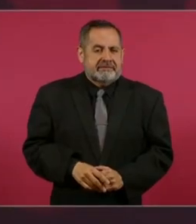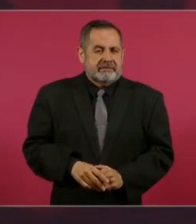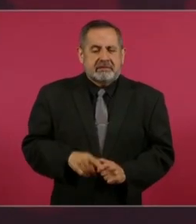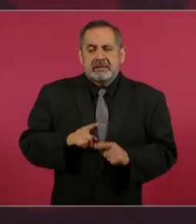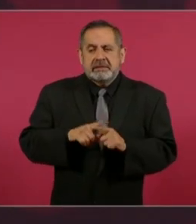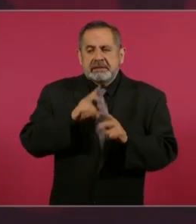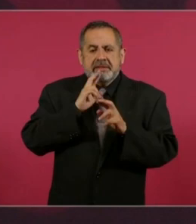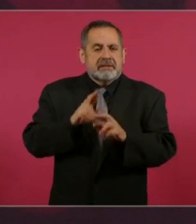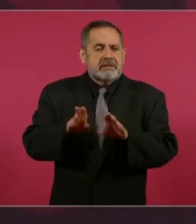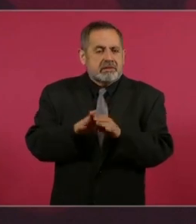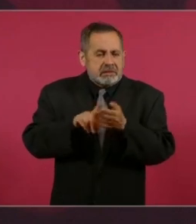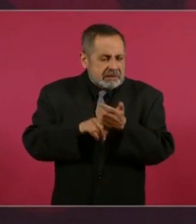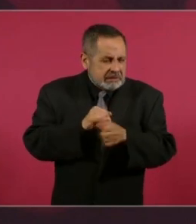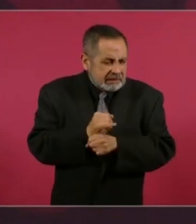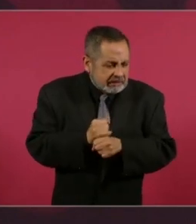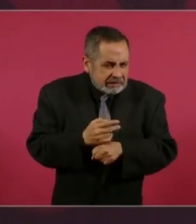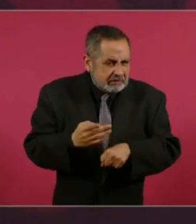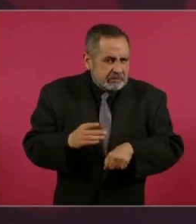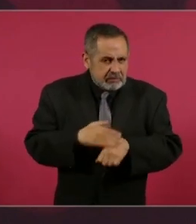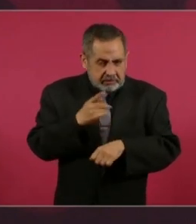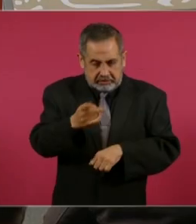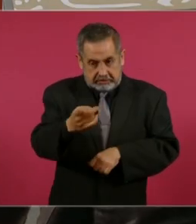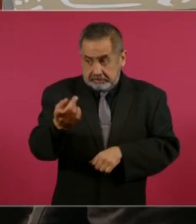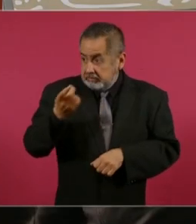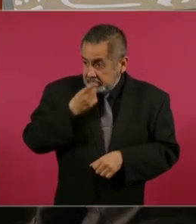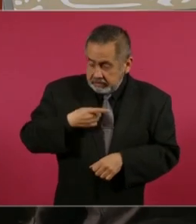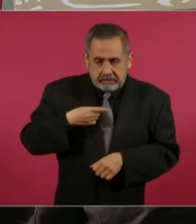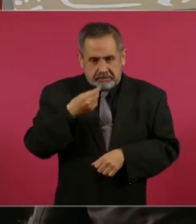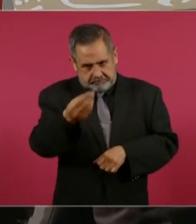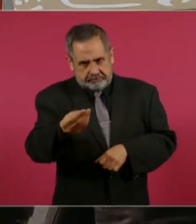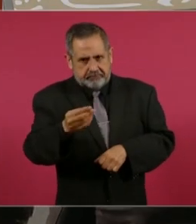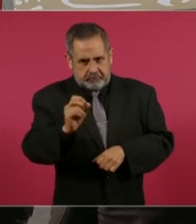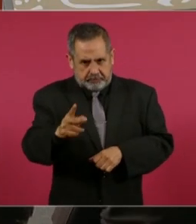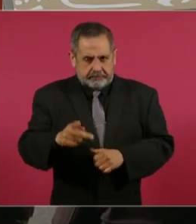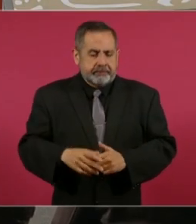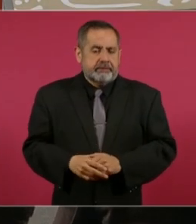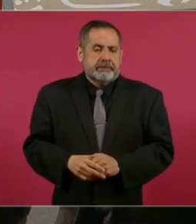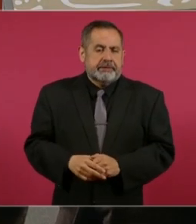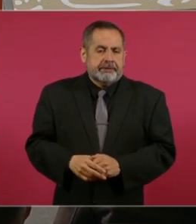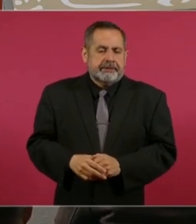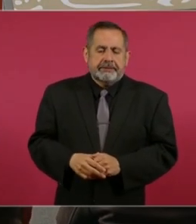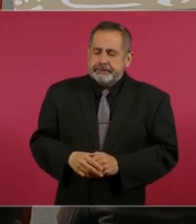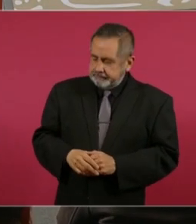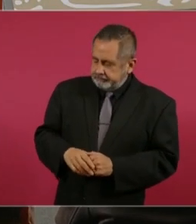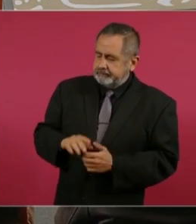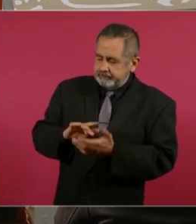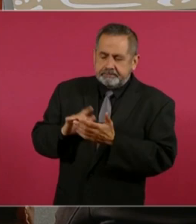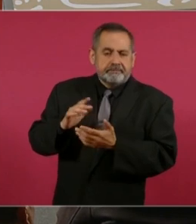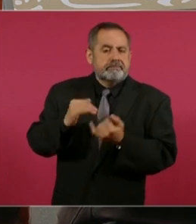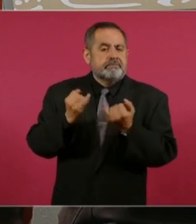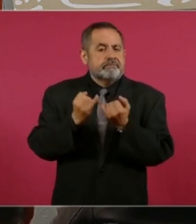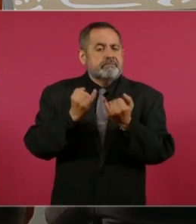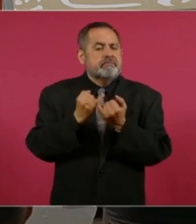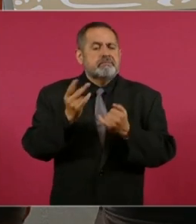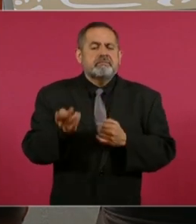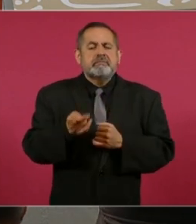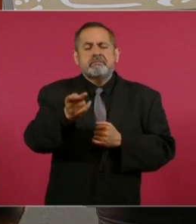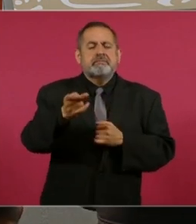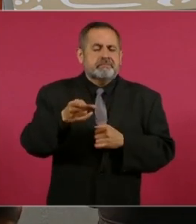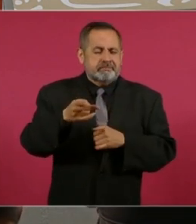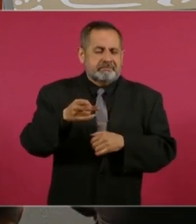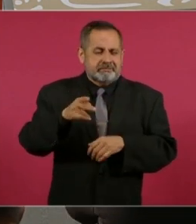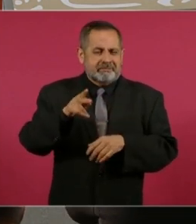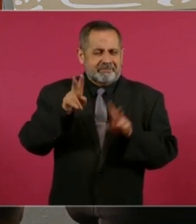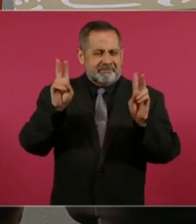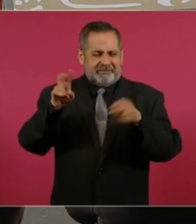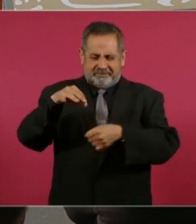el resultado de la investigación, si te parece? Sí, presidente. Igualmente, hablando con el tema electoral,